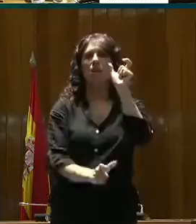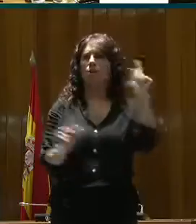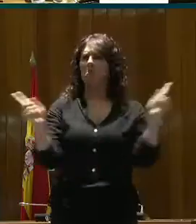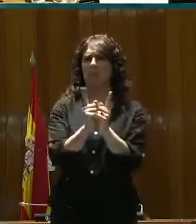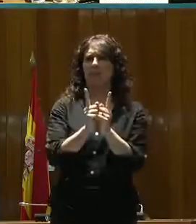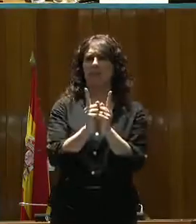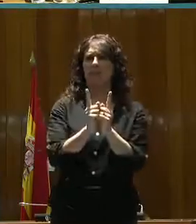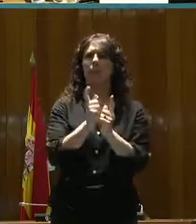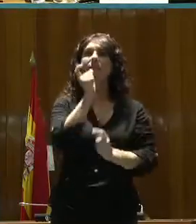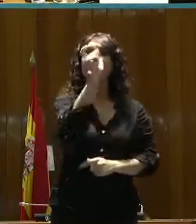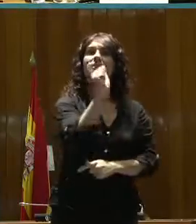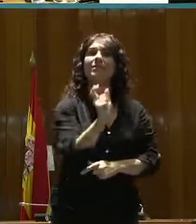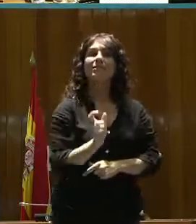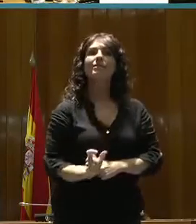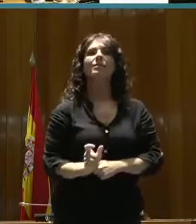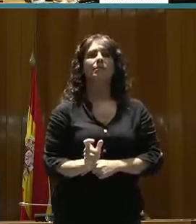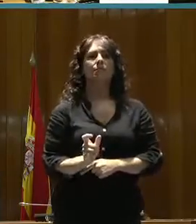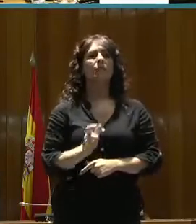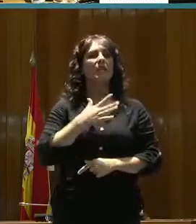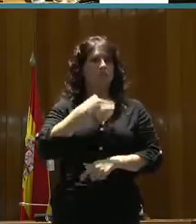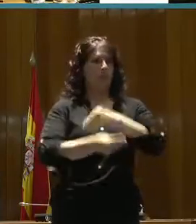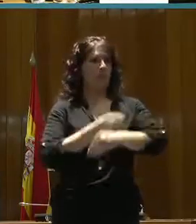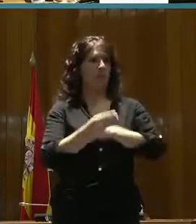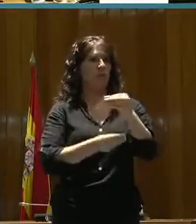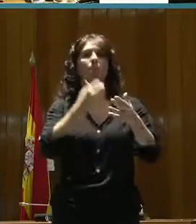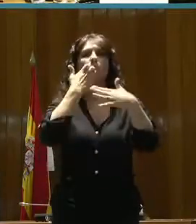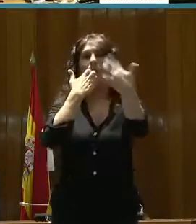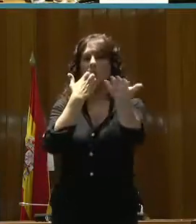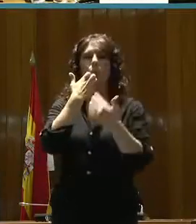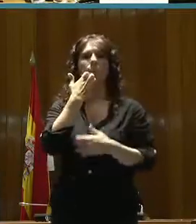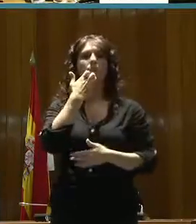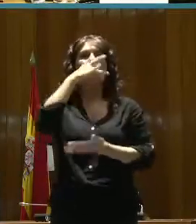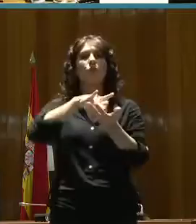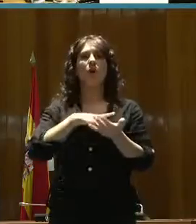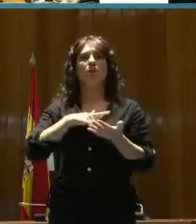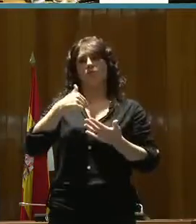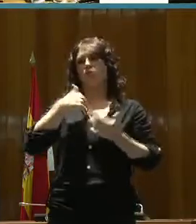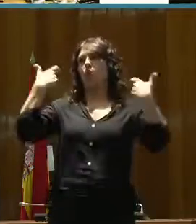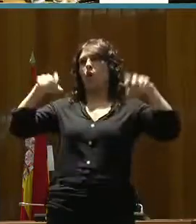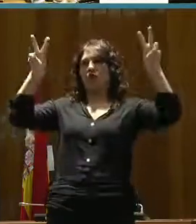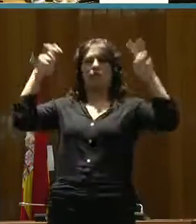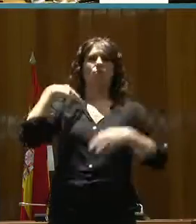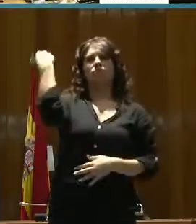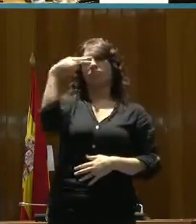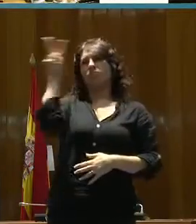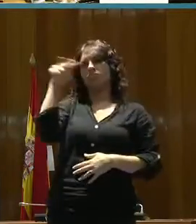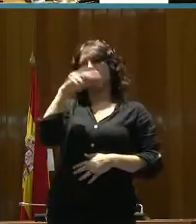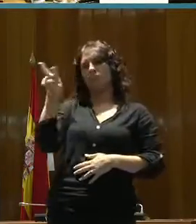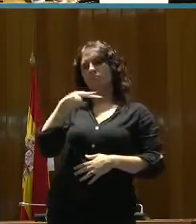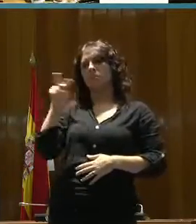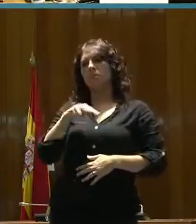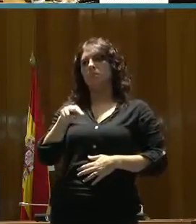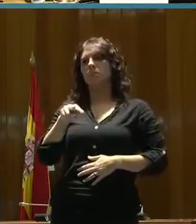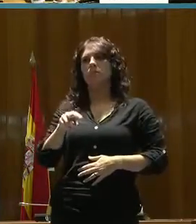breve de términos gramaticales, de modo que si en la lectura del blueprint nos encontramos con la necesidad